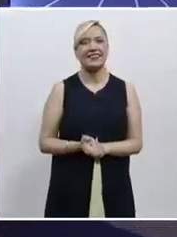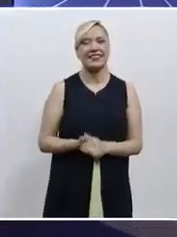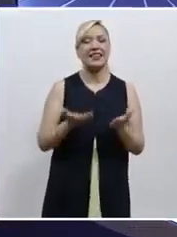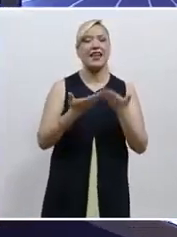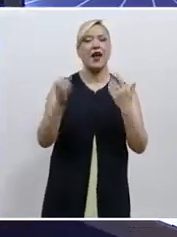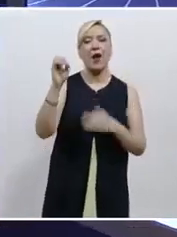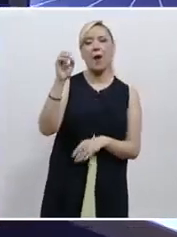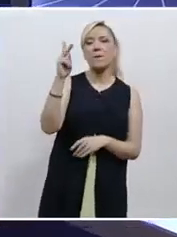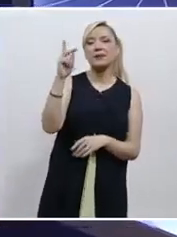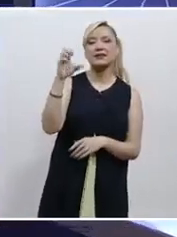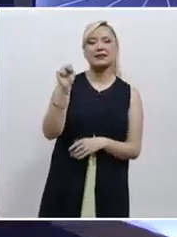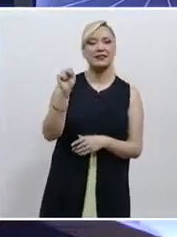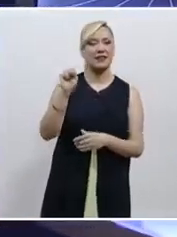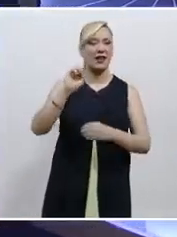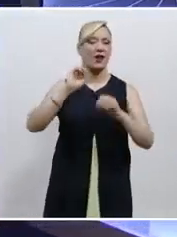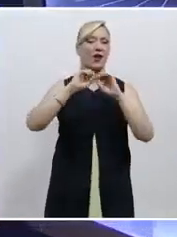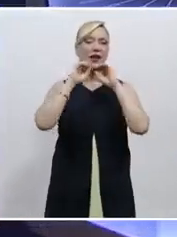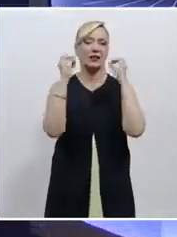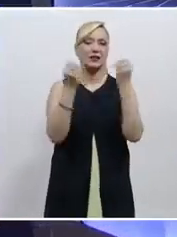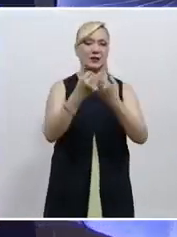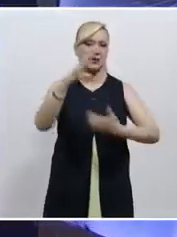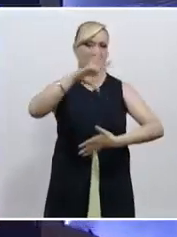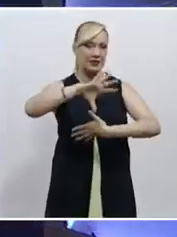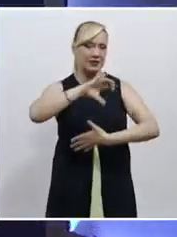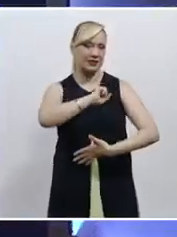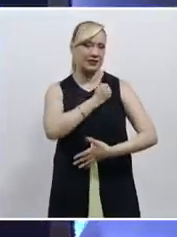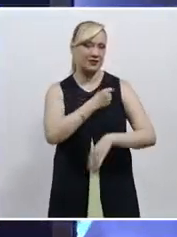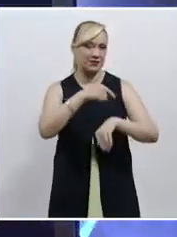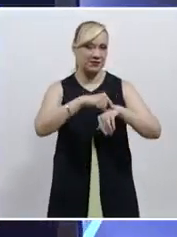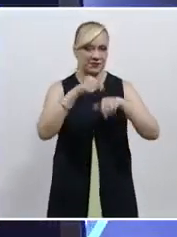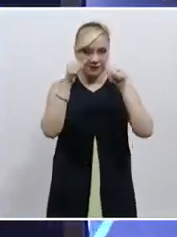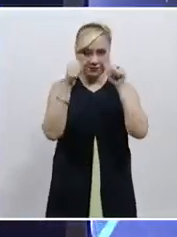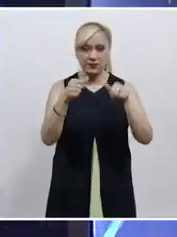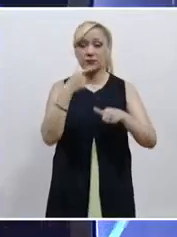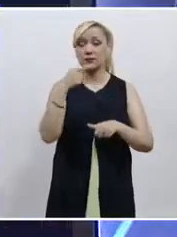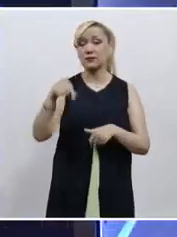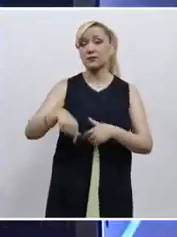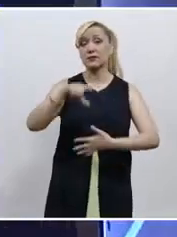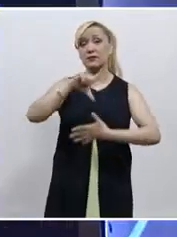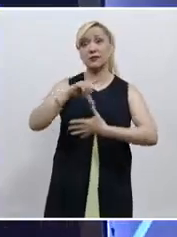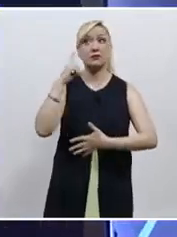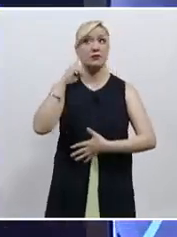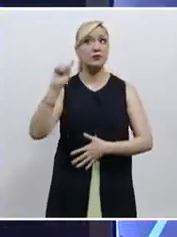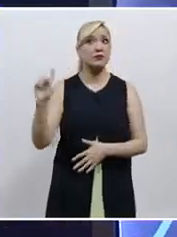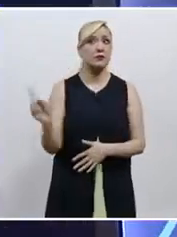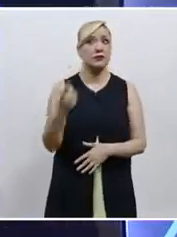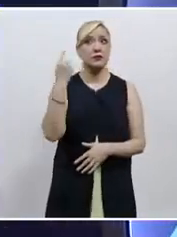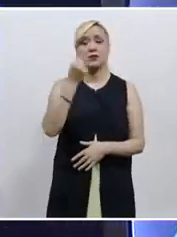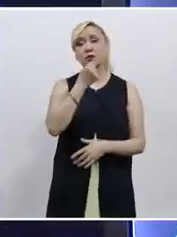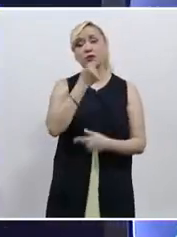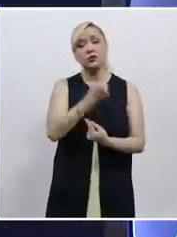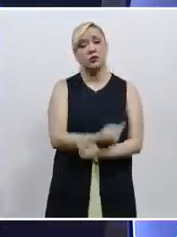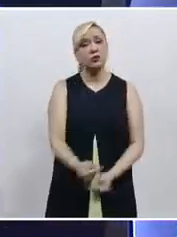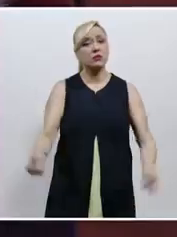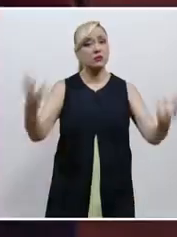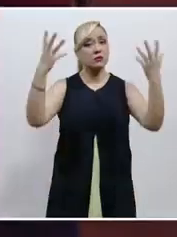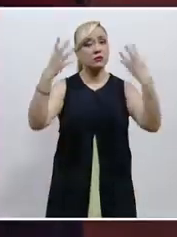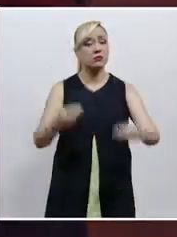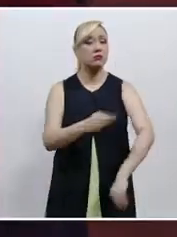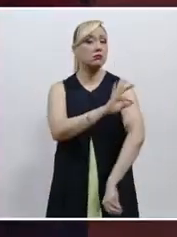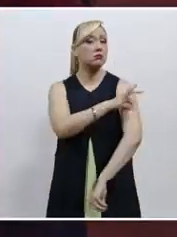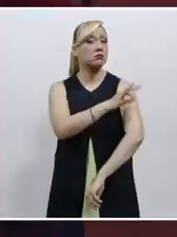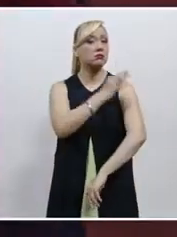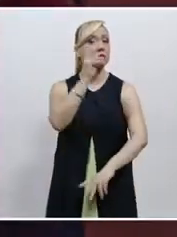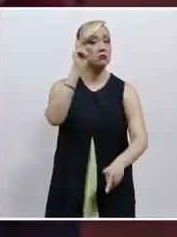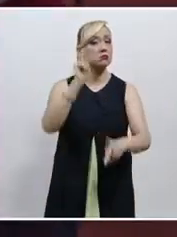de la Salud aseguró que México y Brasil son los países del continente que concentran al mayor número de infantes sin vacunar. Más